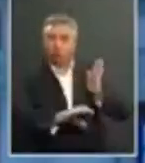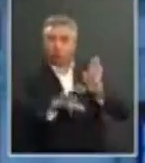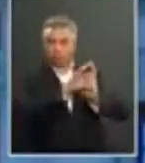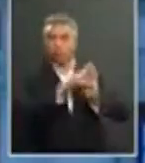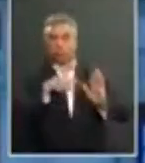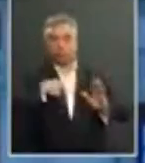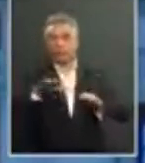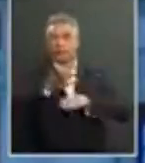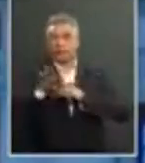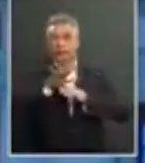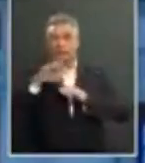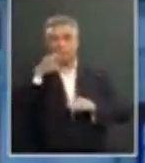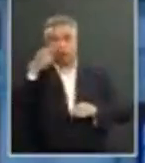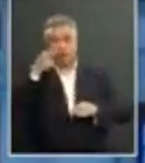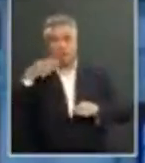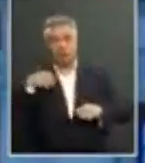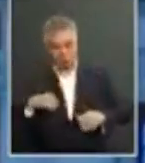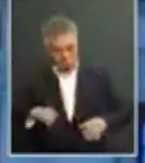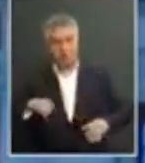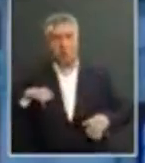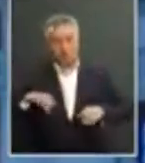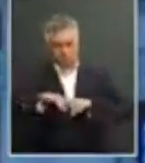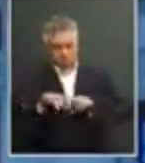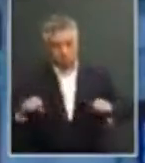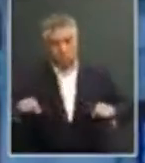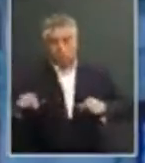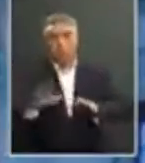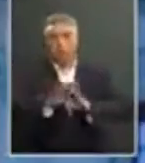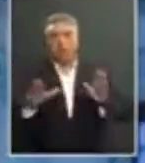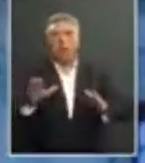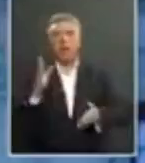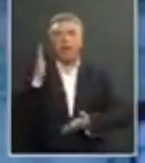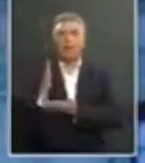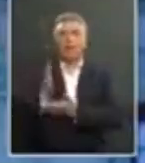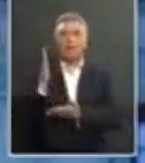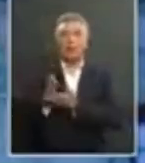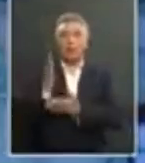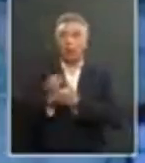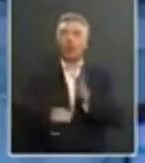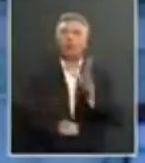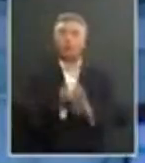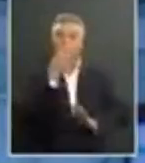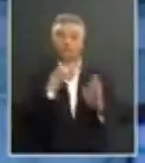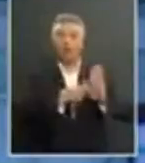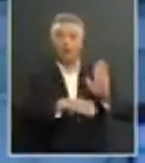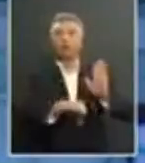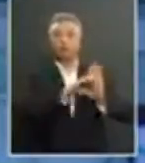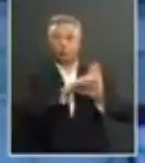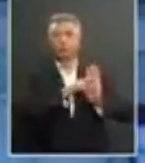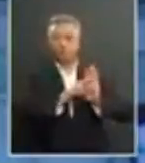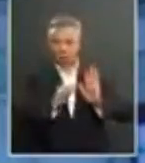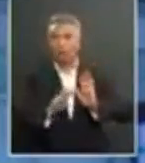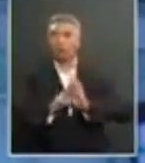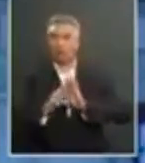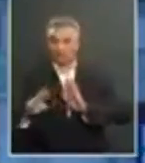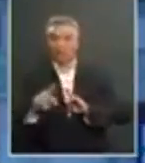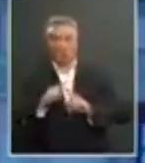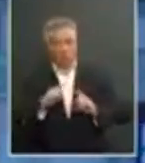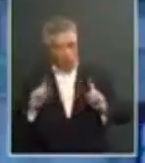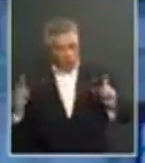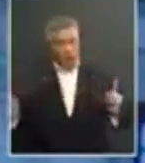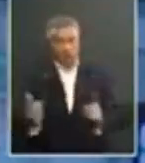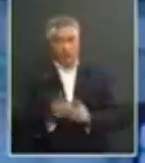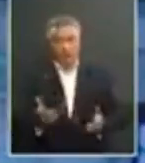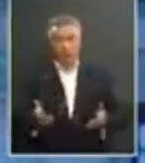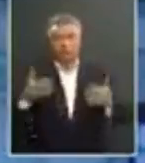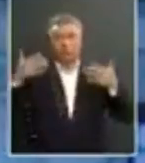de noviembre que le dio un cauce para terminar con la constitución de la dictadura y permitir una nueva carta fundamental que nos represente a todas y todos. Se acaban